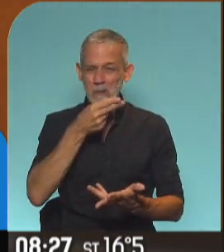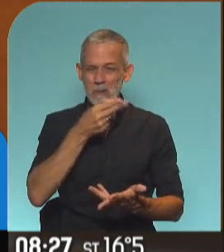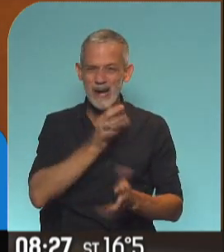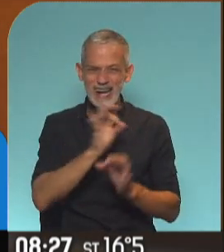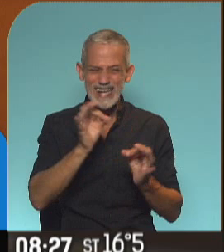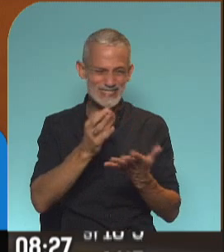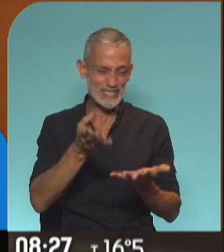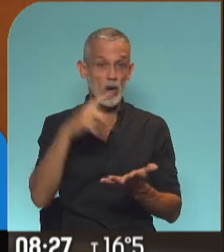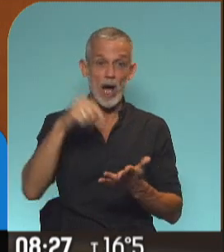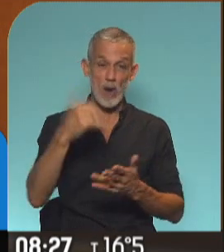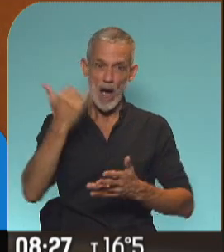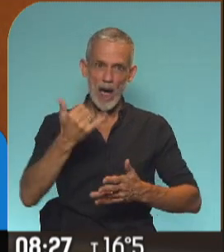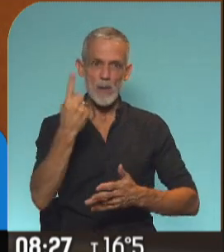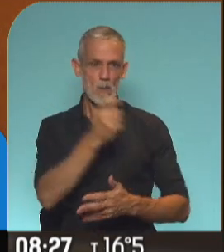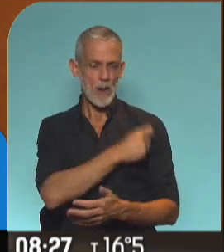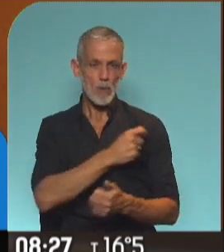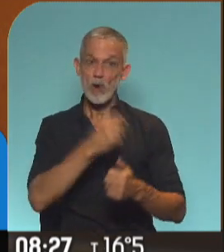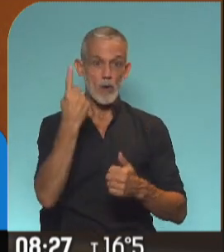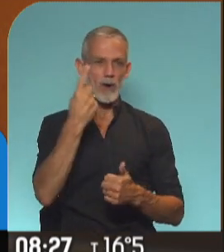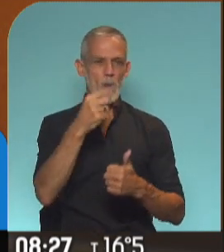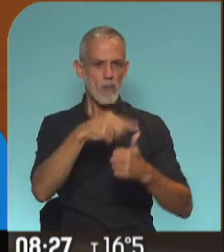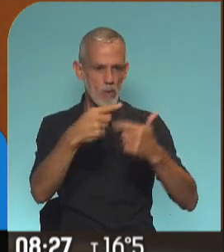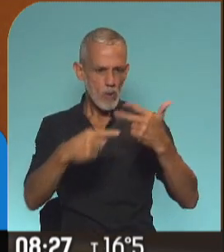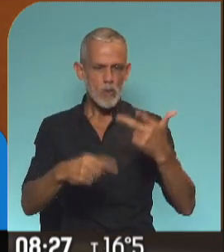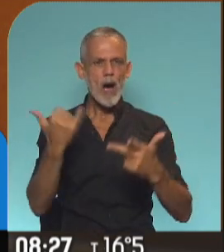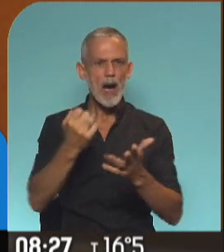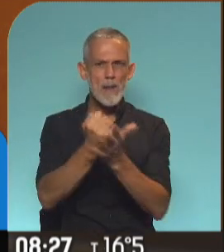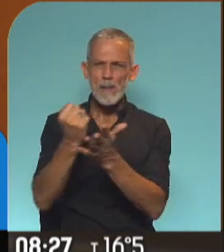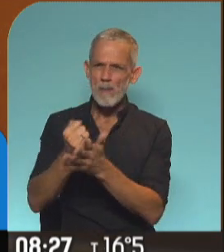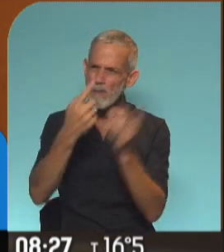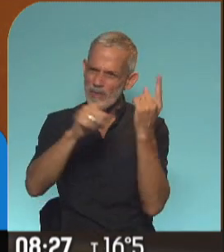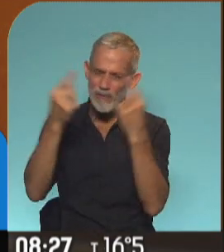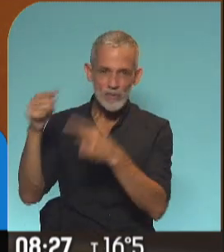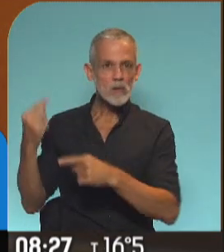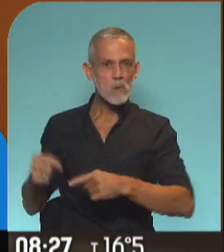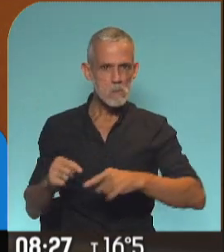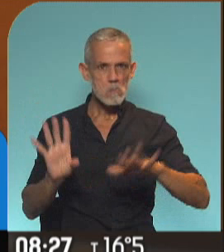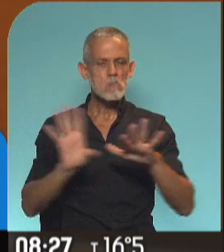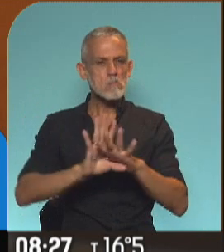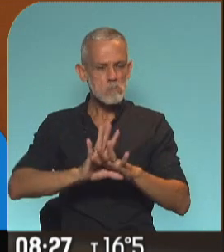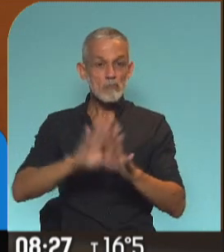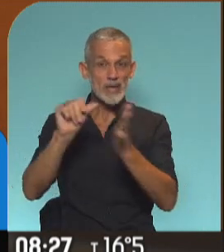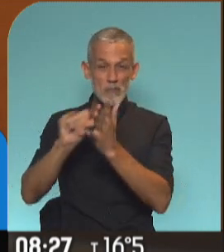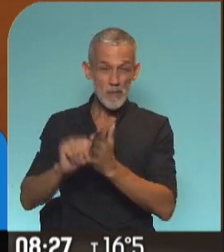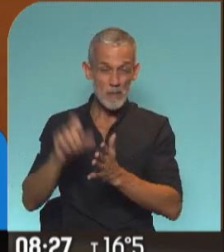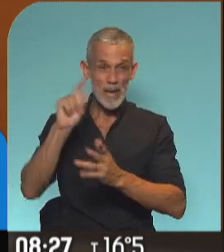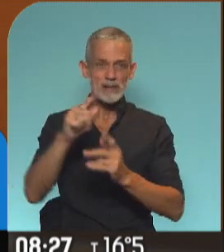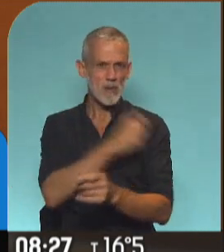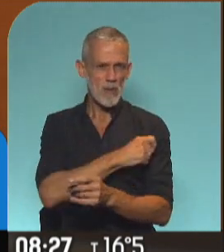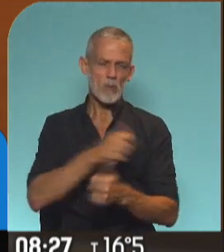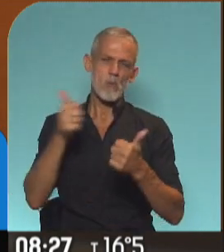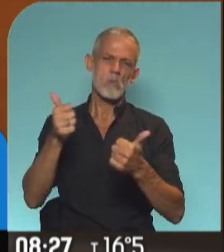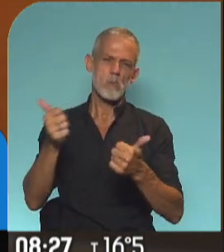no solo tenemos una vacuna sino varias vacunas distintas y están funcionando los países donde están vacunando